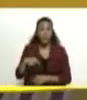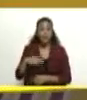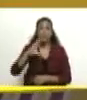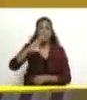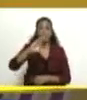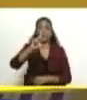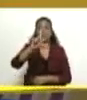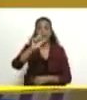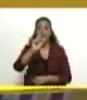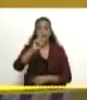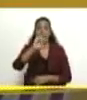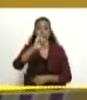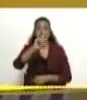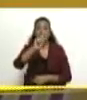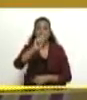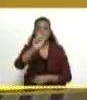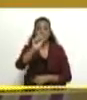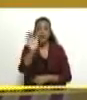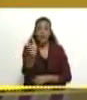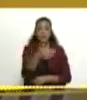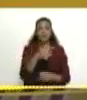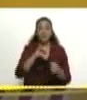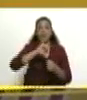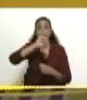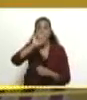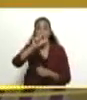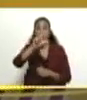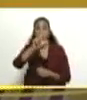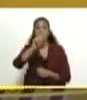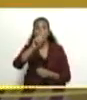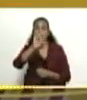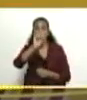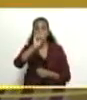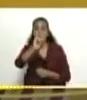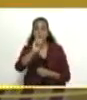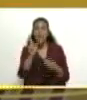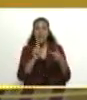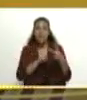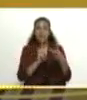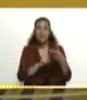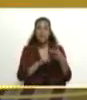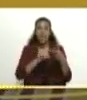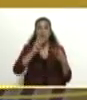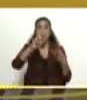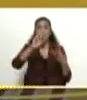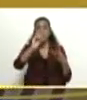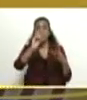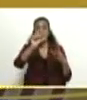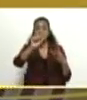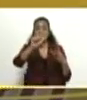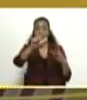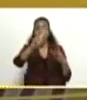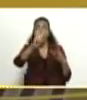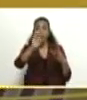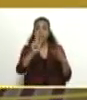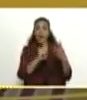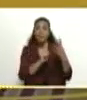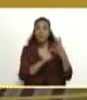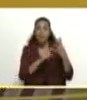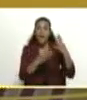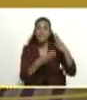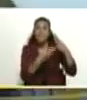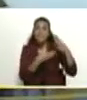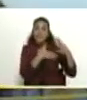Vidal, está nuestro hermano Luis Javier Cifonte, está Rosalba Mundaraín, Luis Laya de la